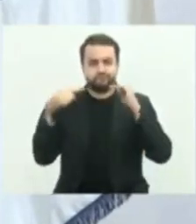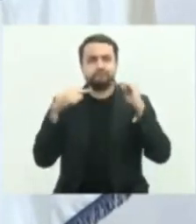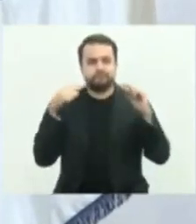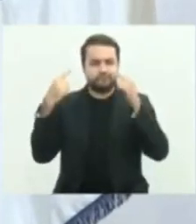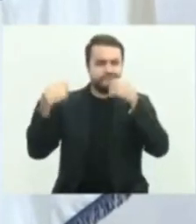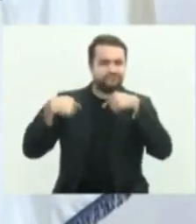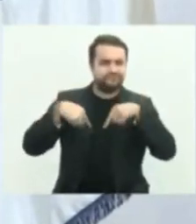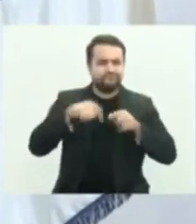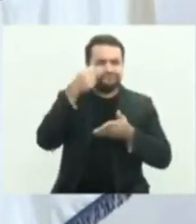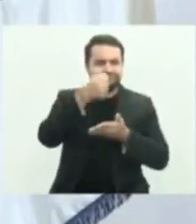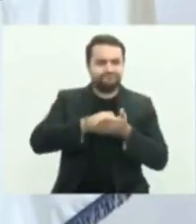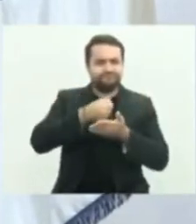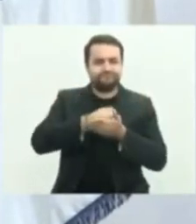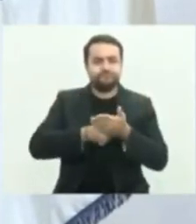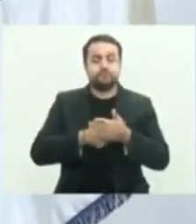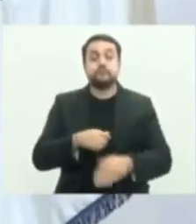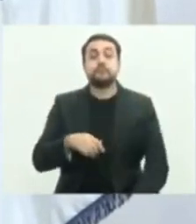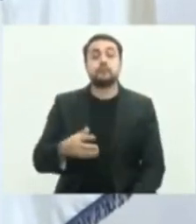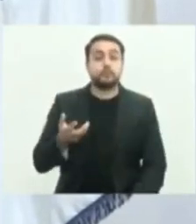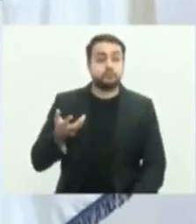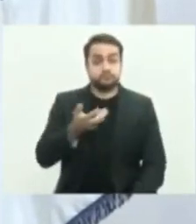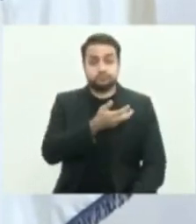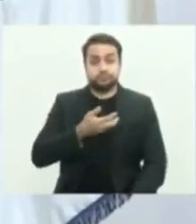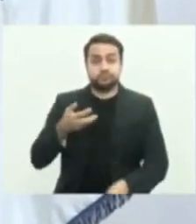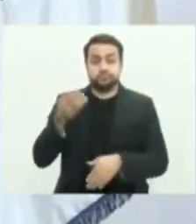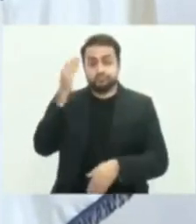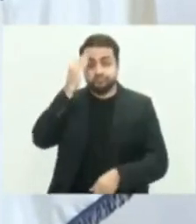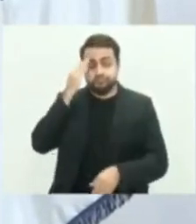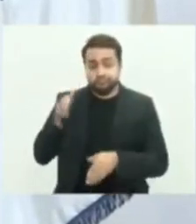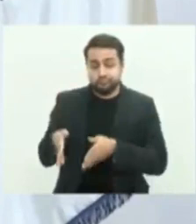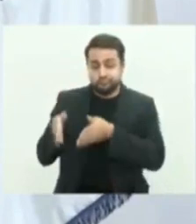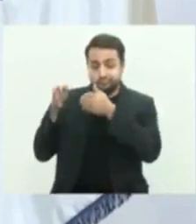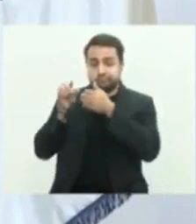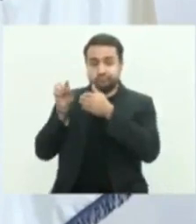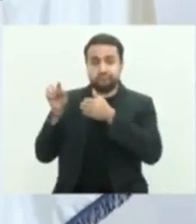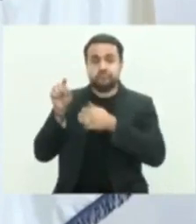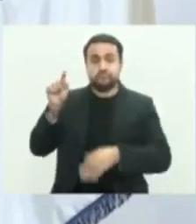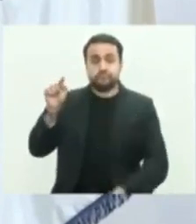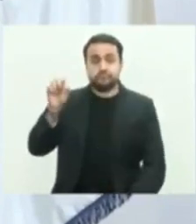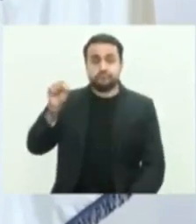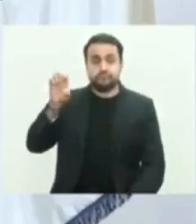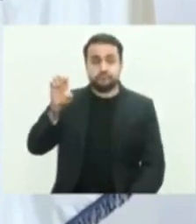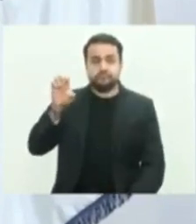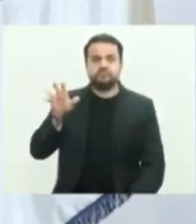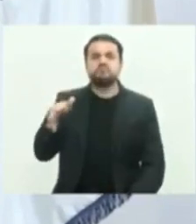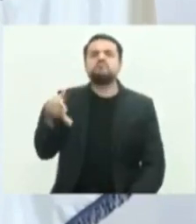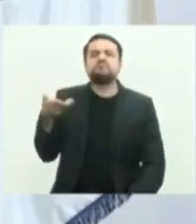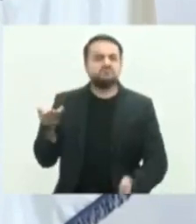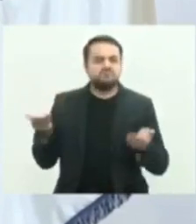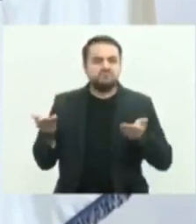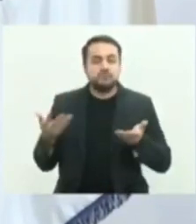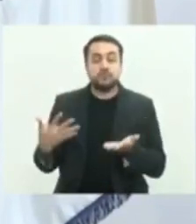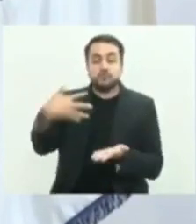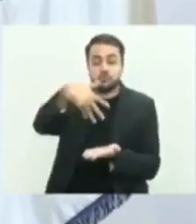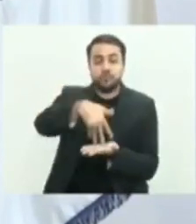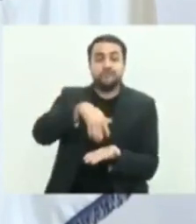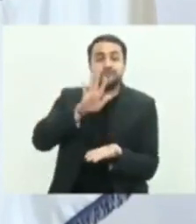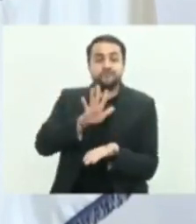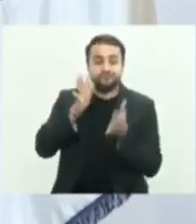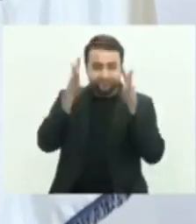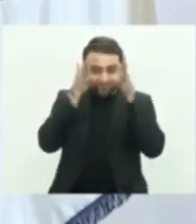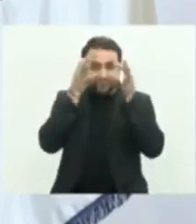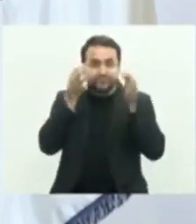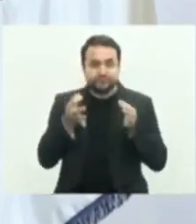Tribunal Supremo Electoral se constituye como el guardián de la voz del pueblo, el motor de la voluntad popular.